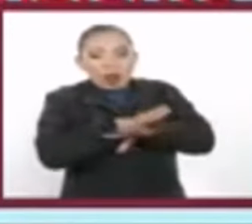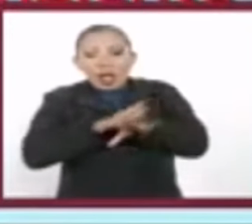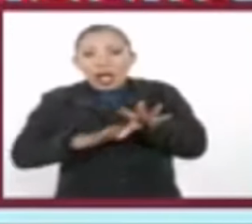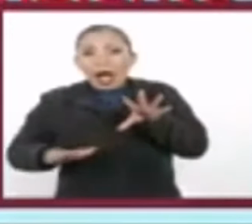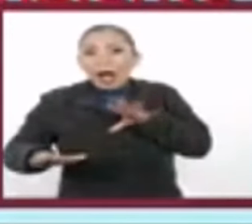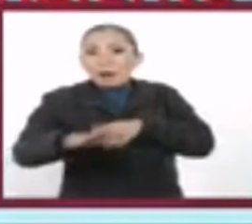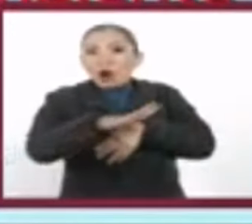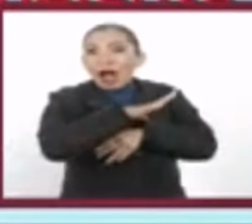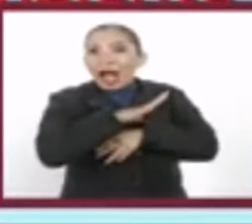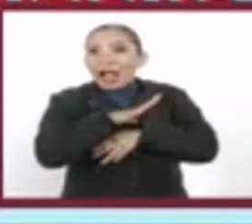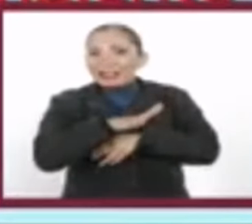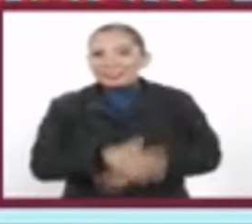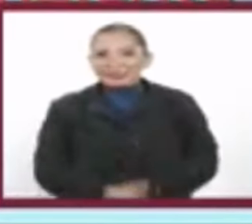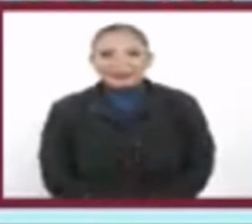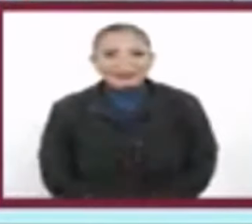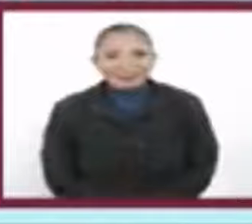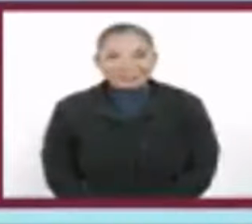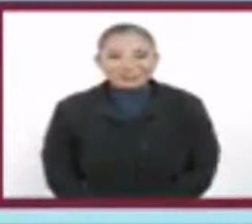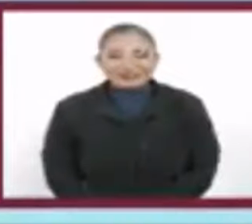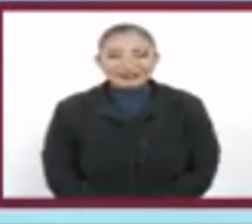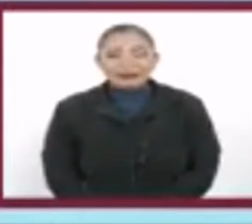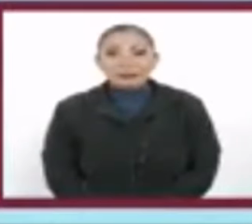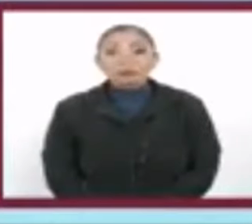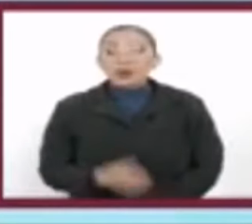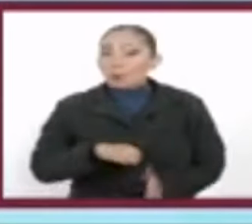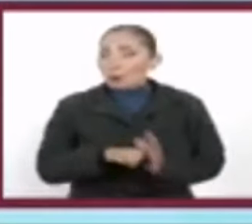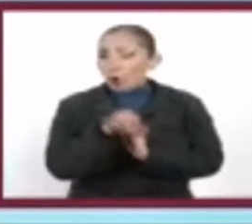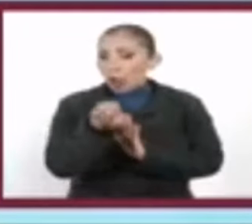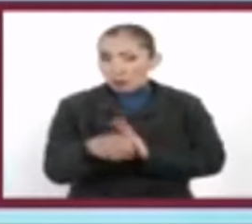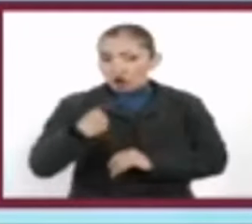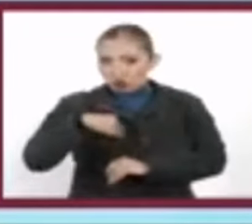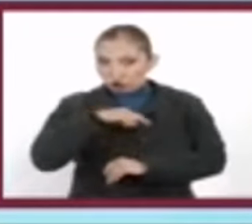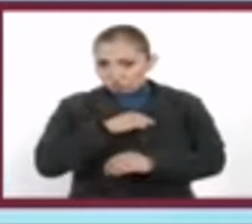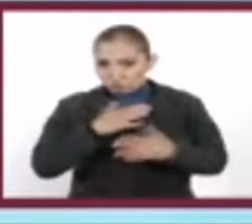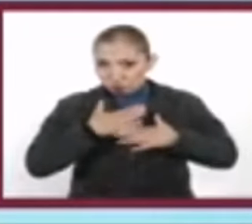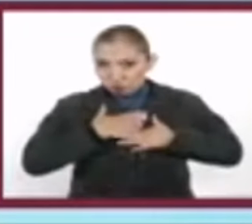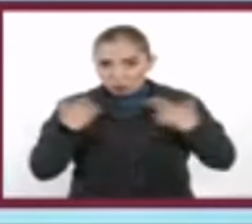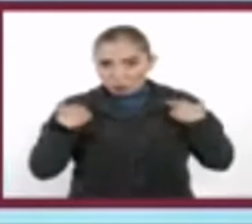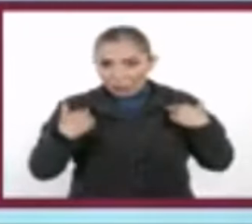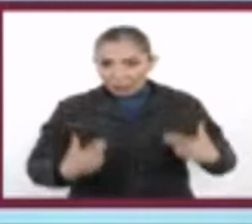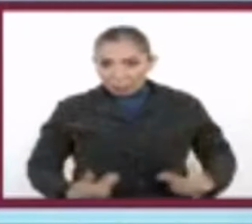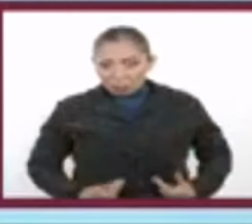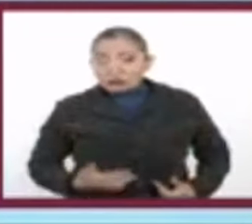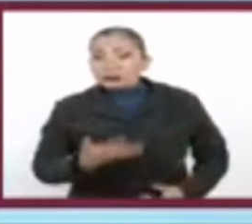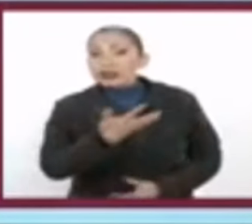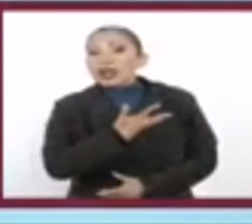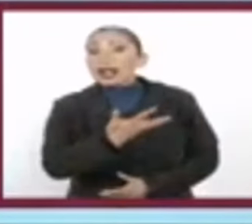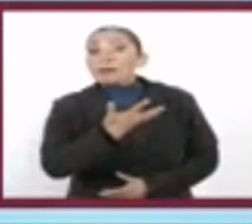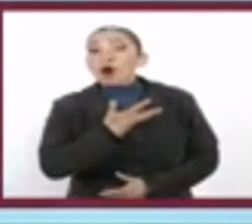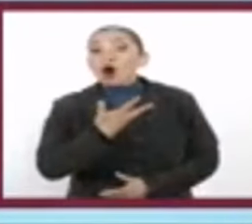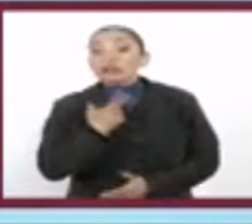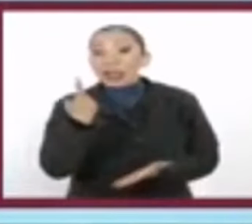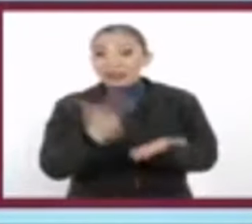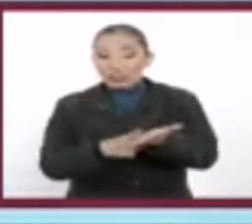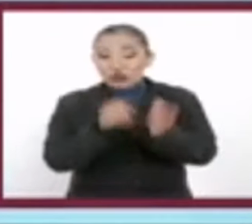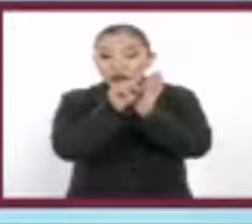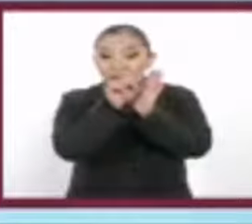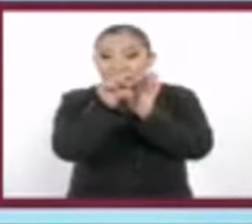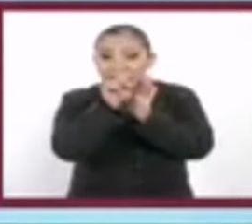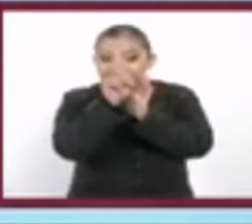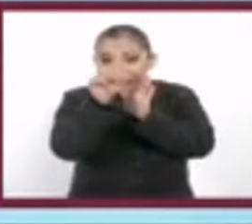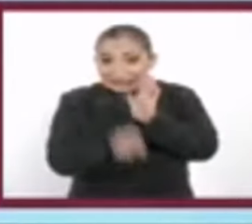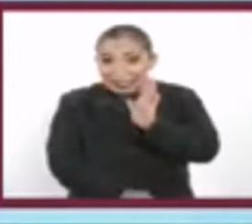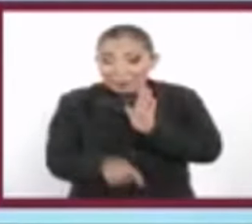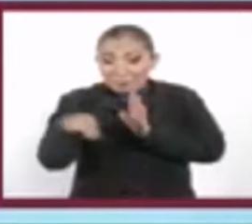cambios que ocurren en el medio ambiente. En nuestro caso, como especie humana, contamos con un sistema que